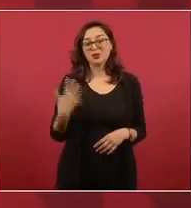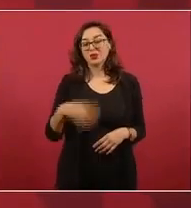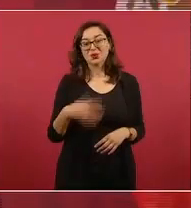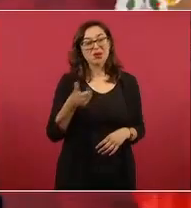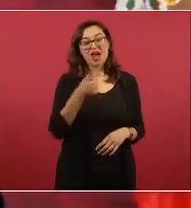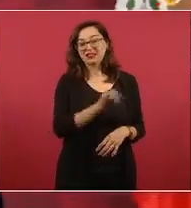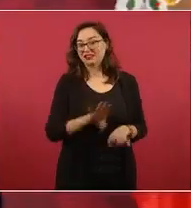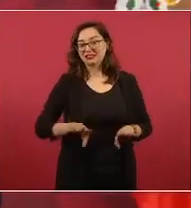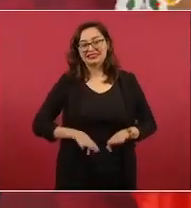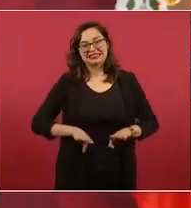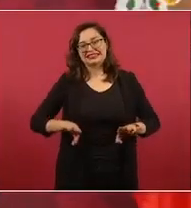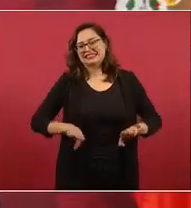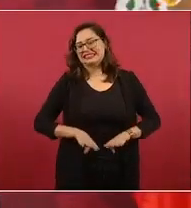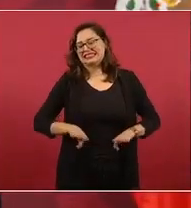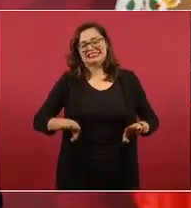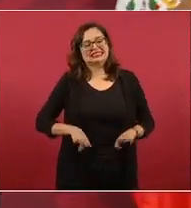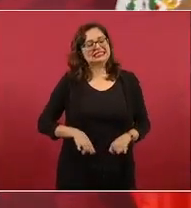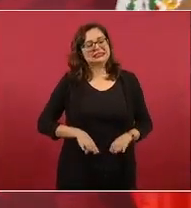El conservador es